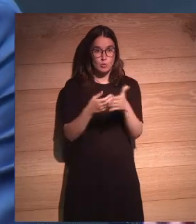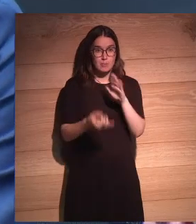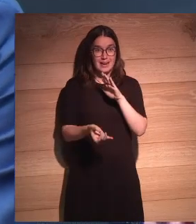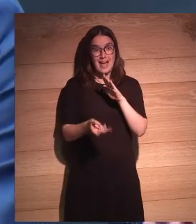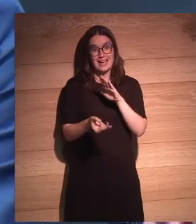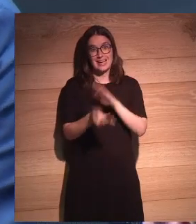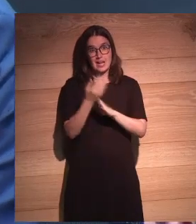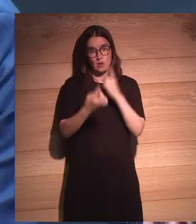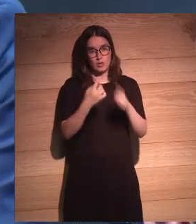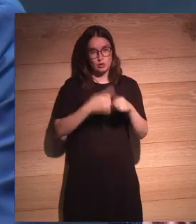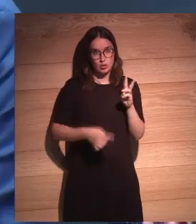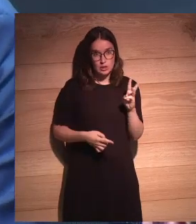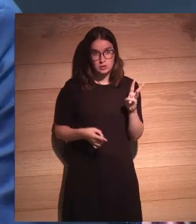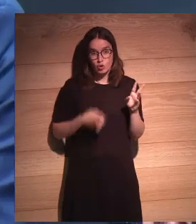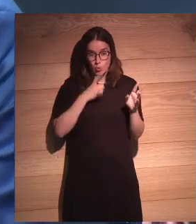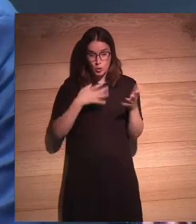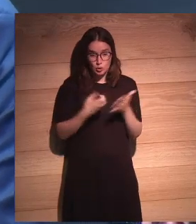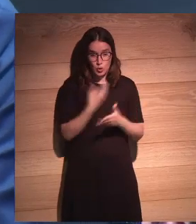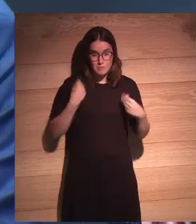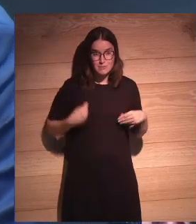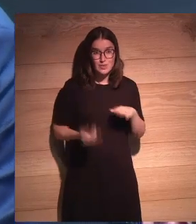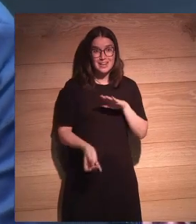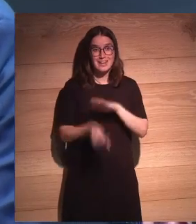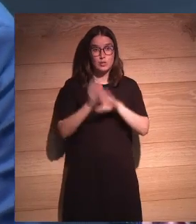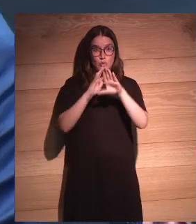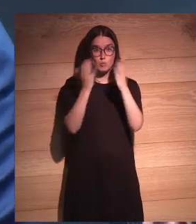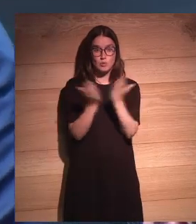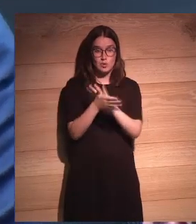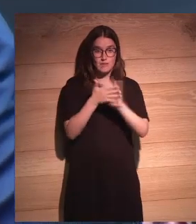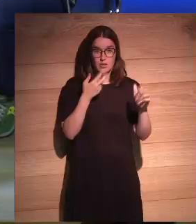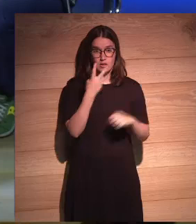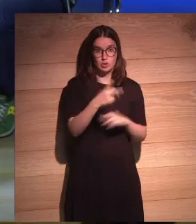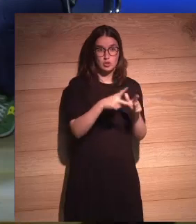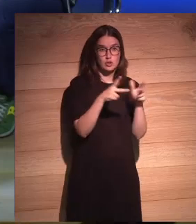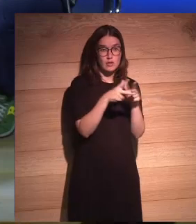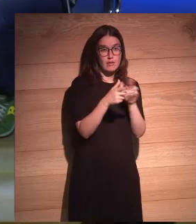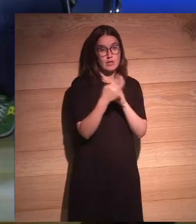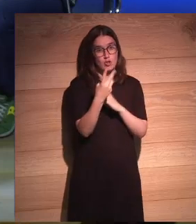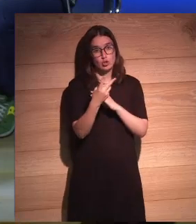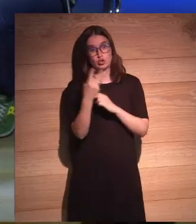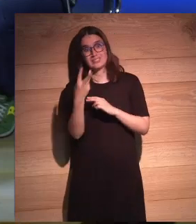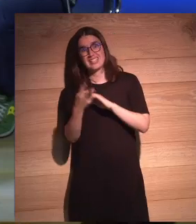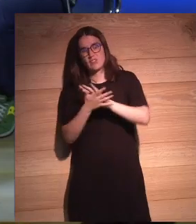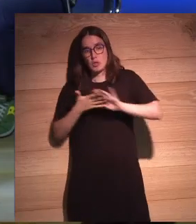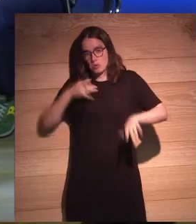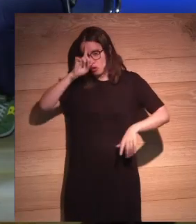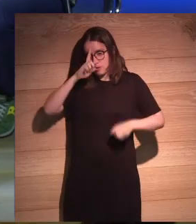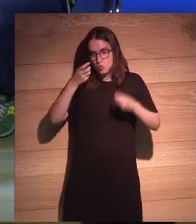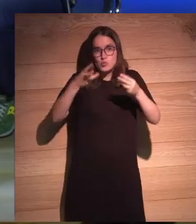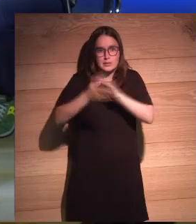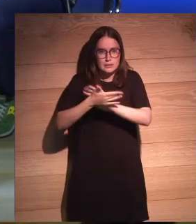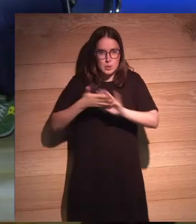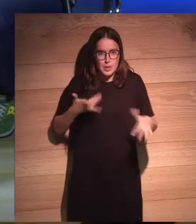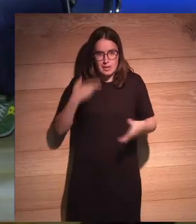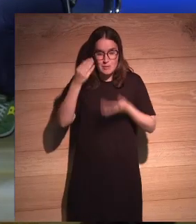ciertas cosas, y hasta qué punto todo eso está creando un mundo de dos velocidades, sociedades de dos velocidades, o de tres velocidades, o de no sabemos